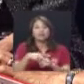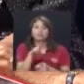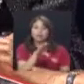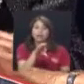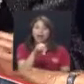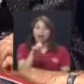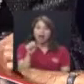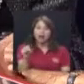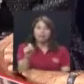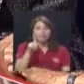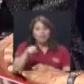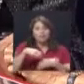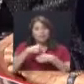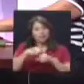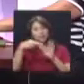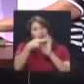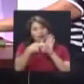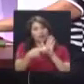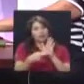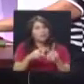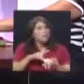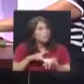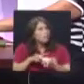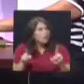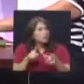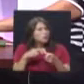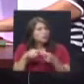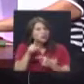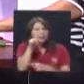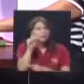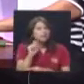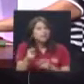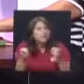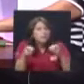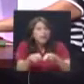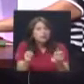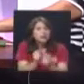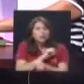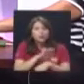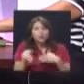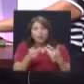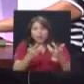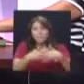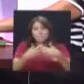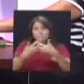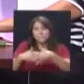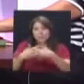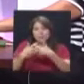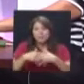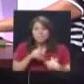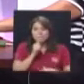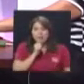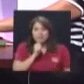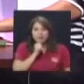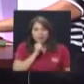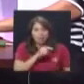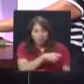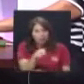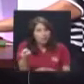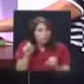y qué pasa con toda la empresa privada que tiene la posibilidad de hacer uso en su